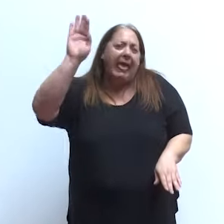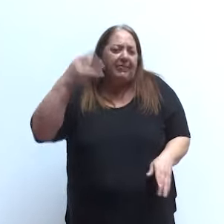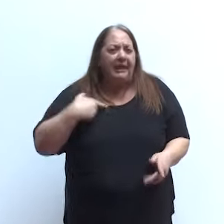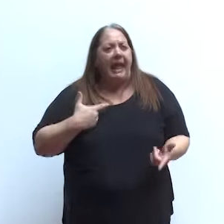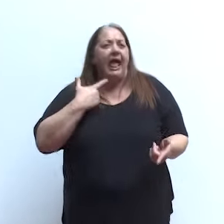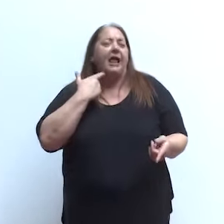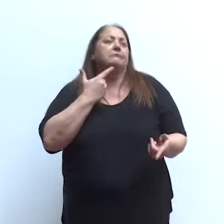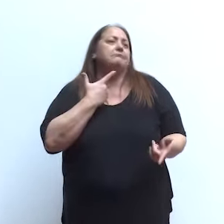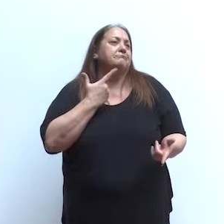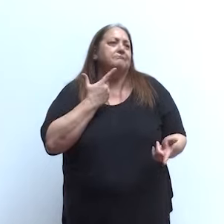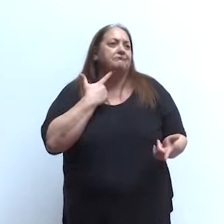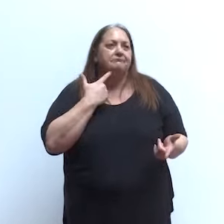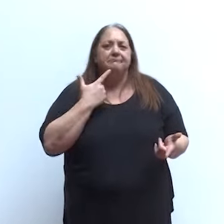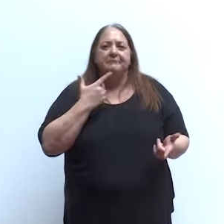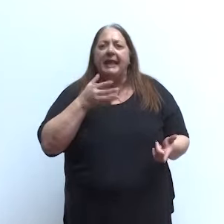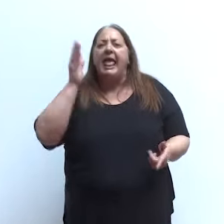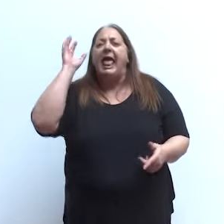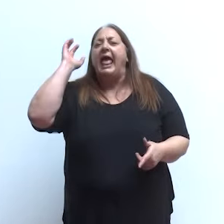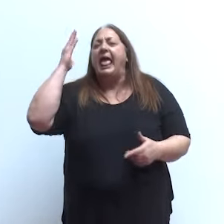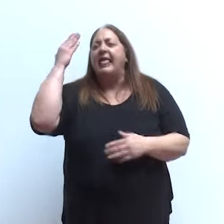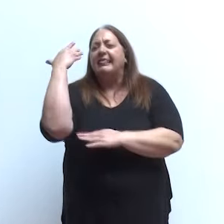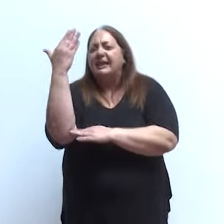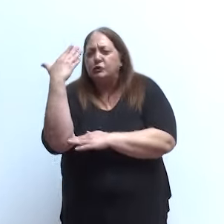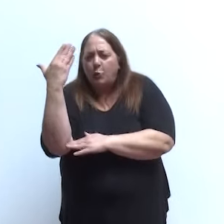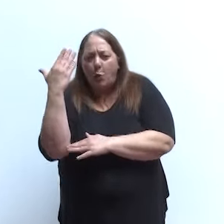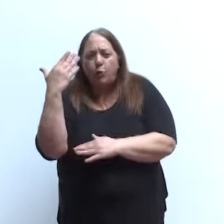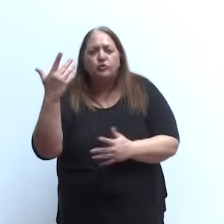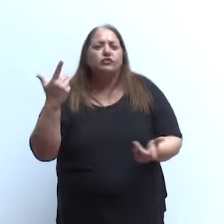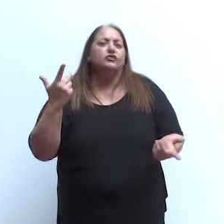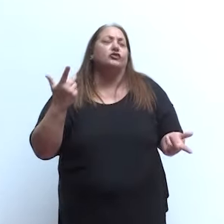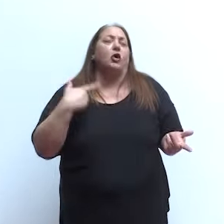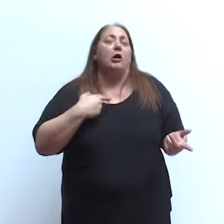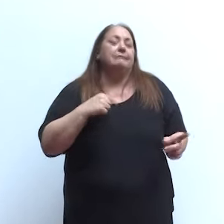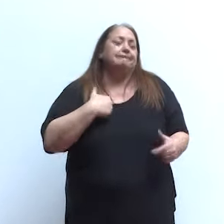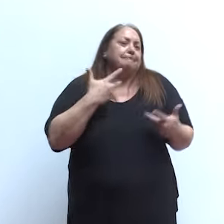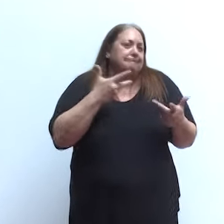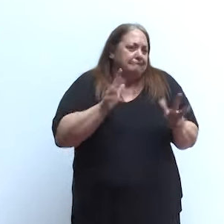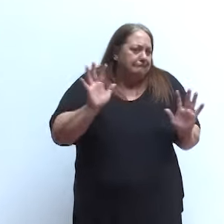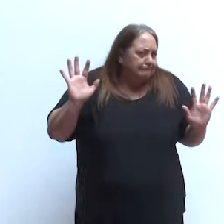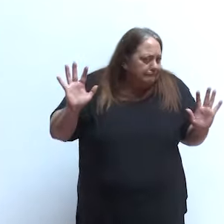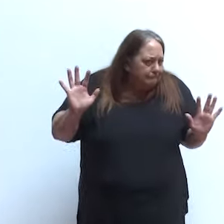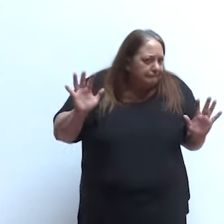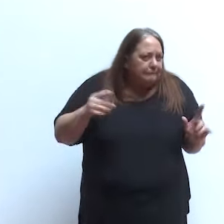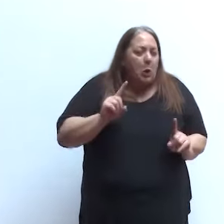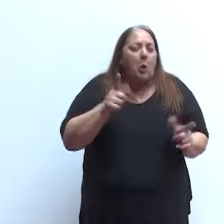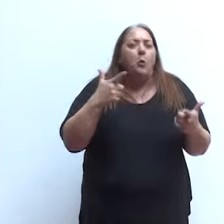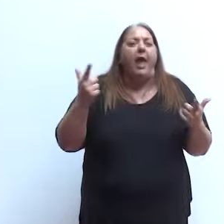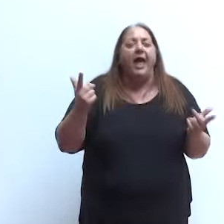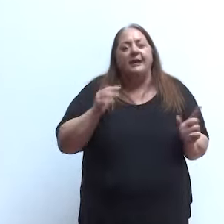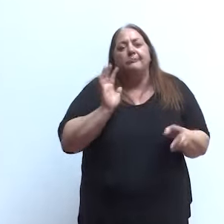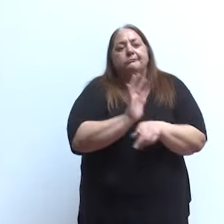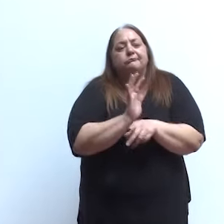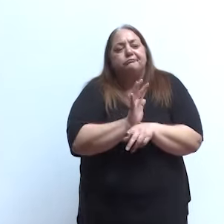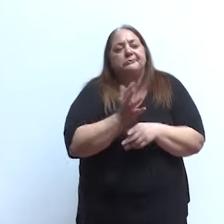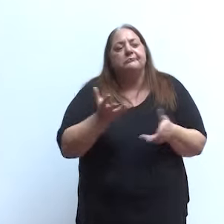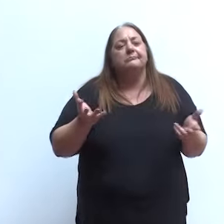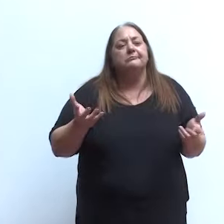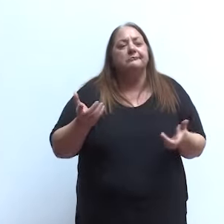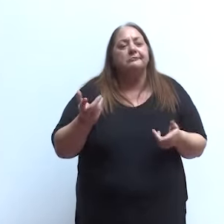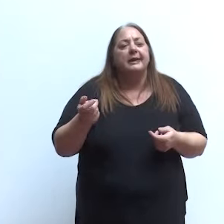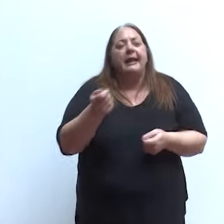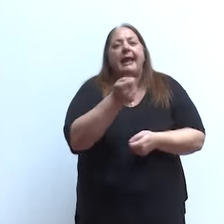eh Y neoconservador no tuvieran una incidencia alguna de hecho el